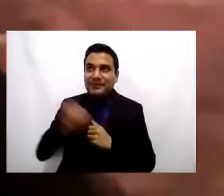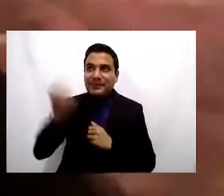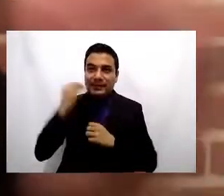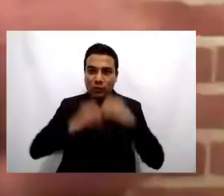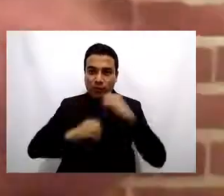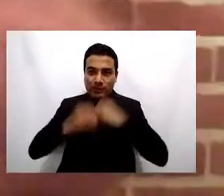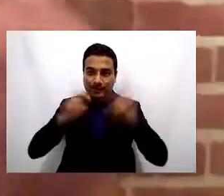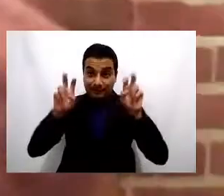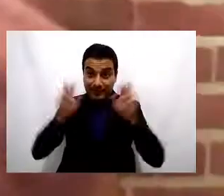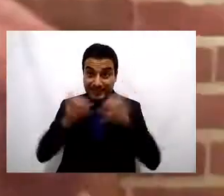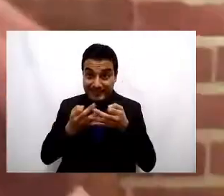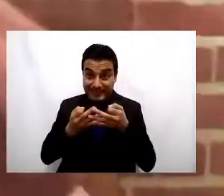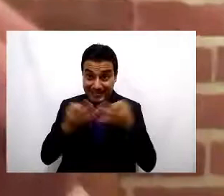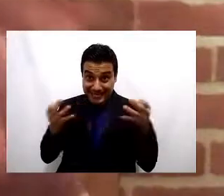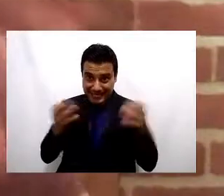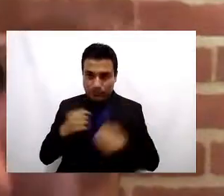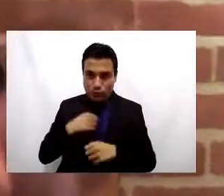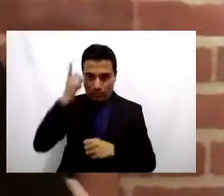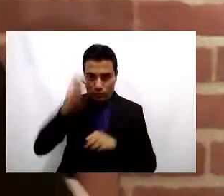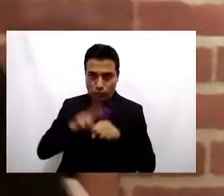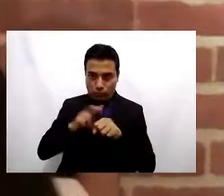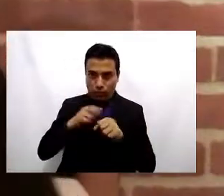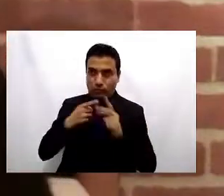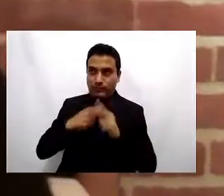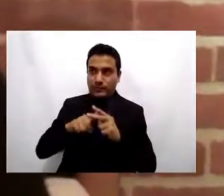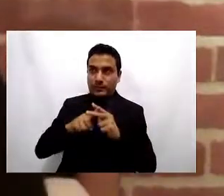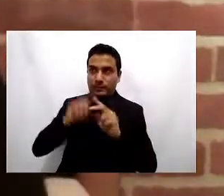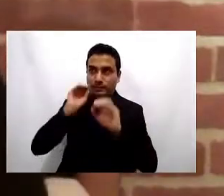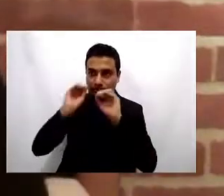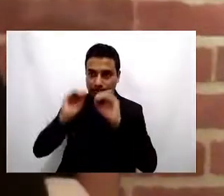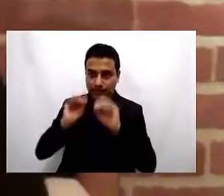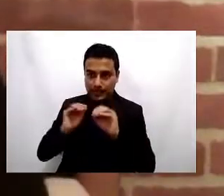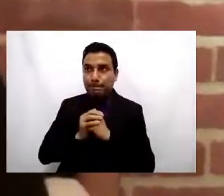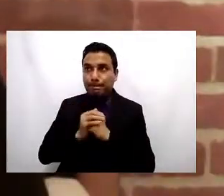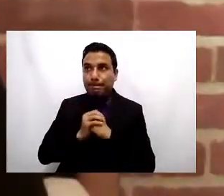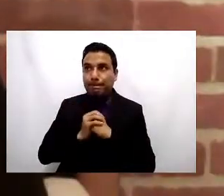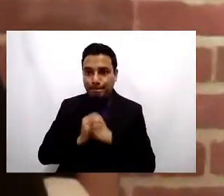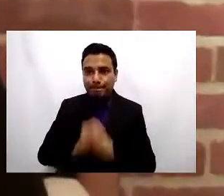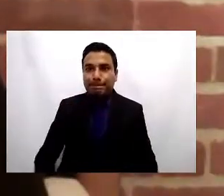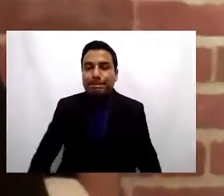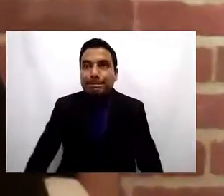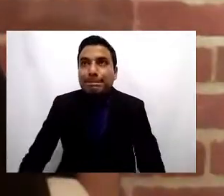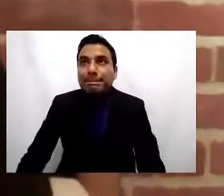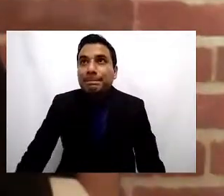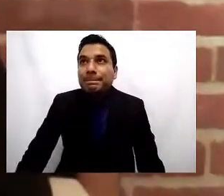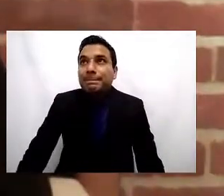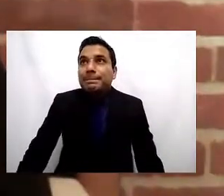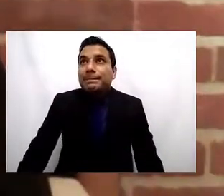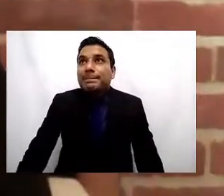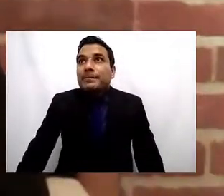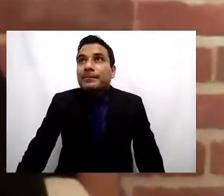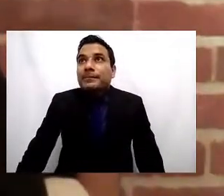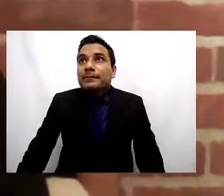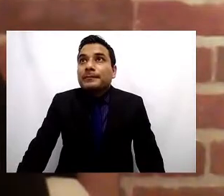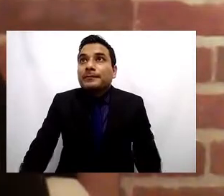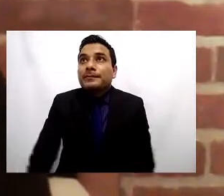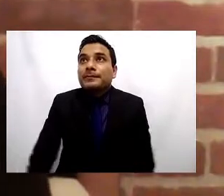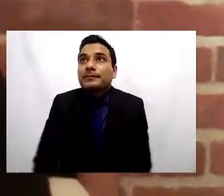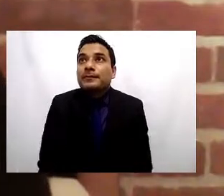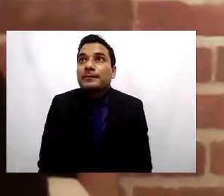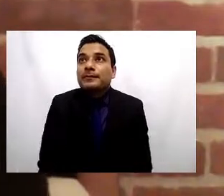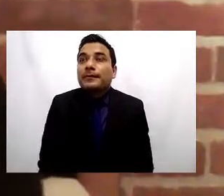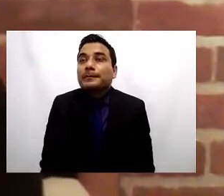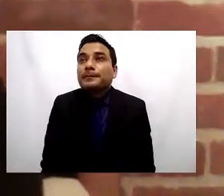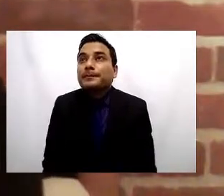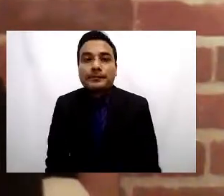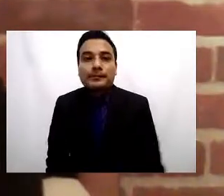hicimos Terrenal, cuando yo monté Terrenal como director, el desafío era, El escenario está dividido al medio, esto decía el texto, esto sería